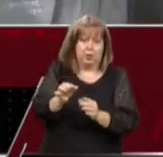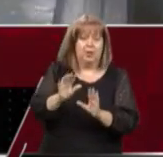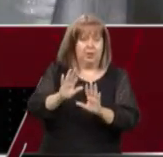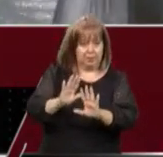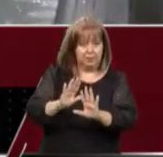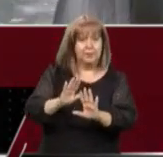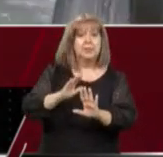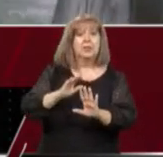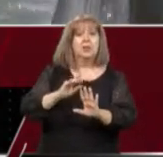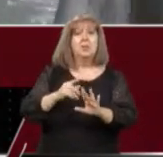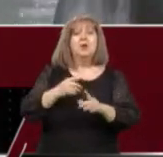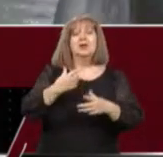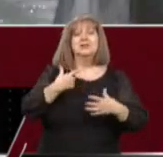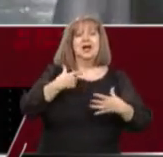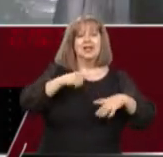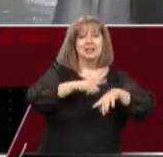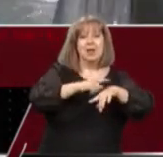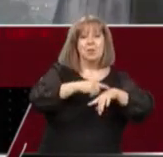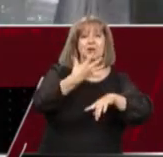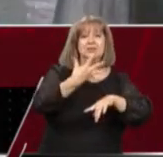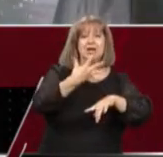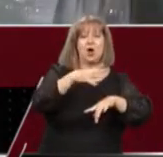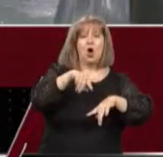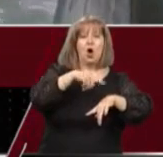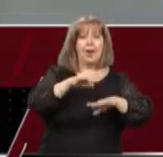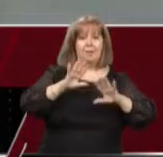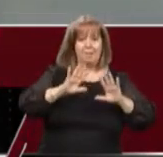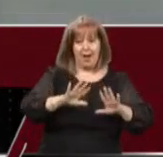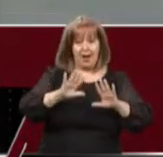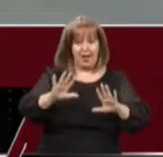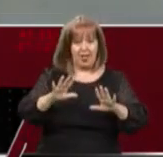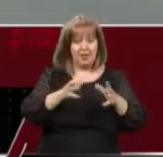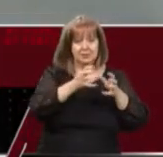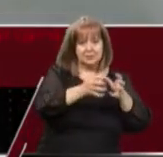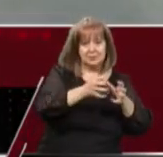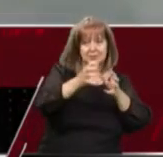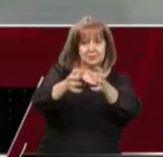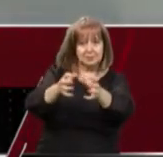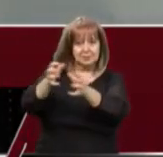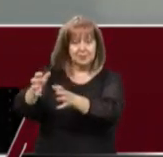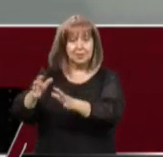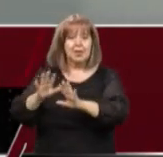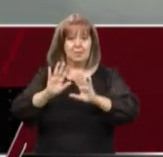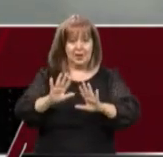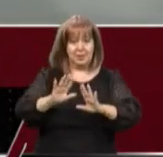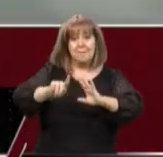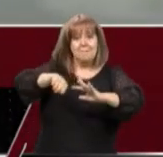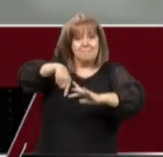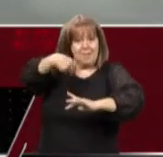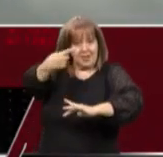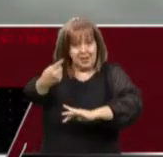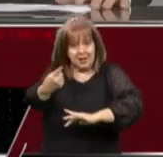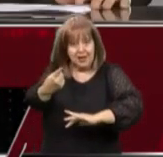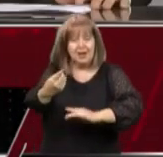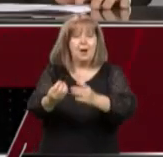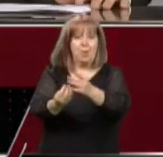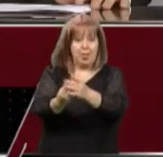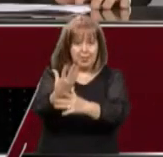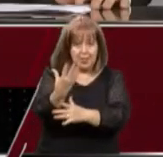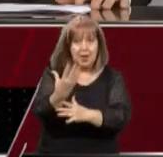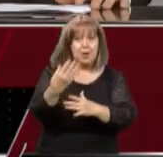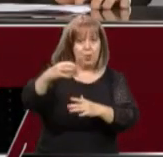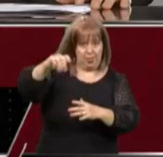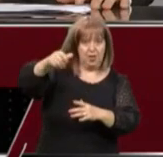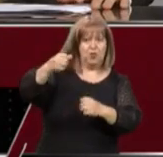tenido que no que estar parada durante tantas horas y a tener paciencia no que la presión no va a ser lo mismo esta mañana Que bueno puedan ya tener el tiempo